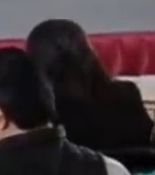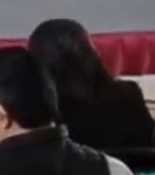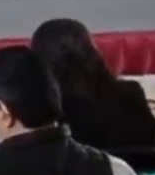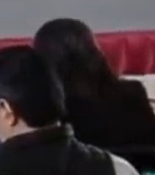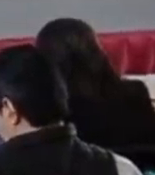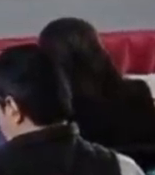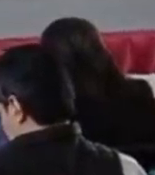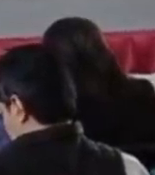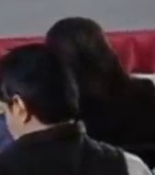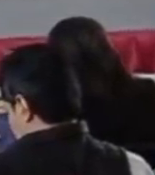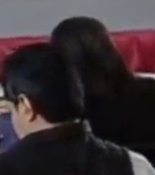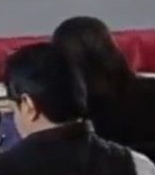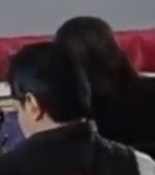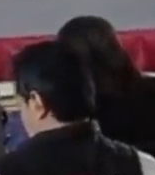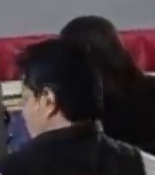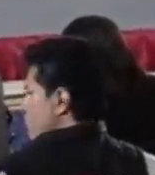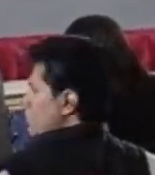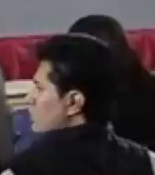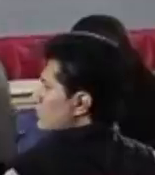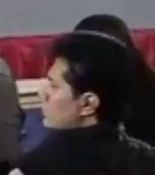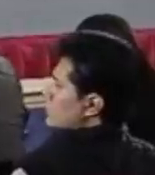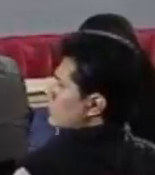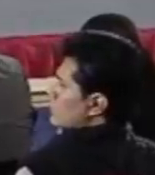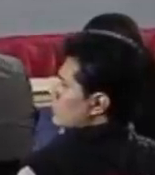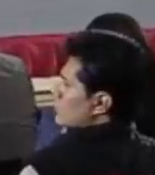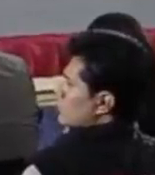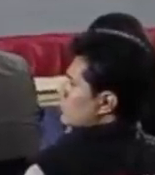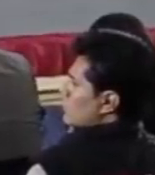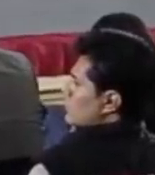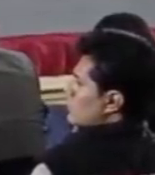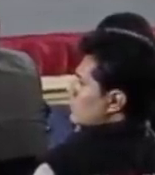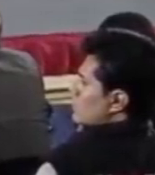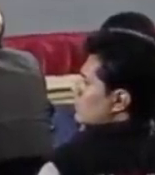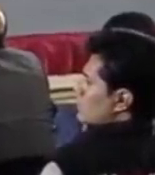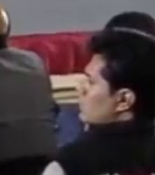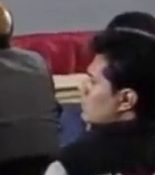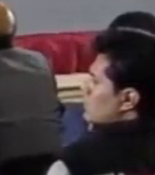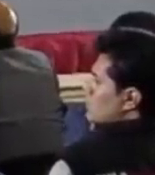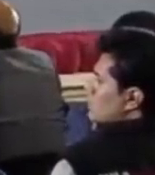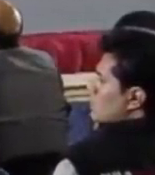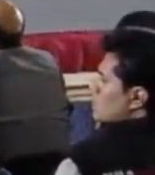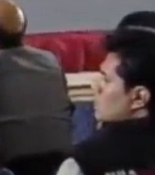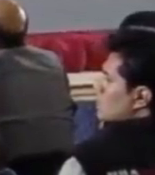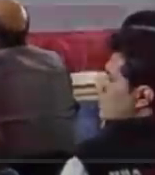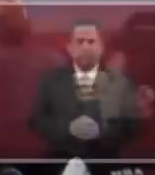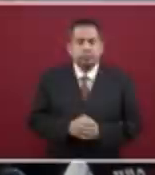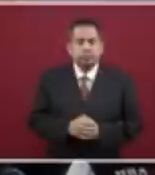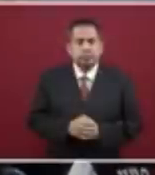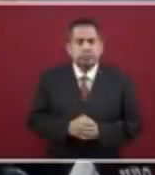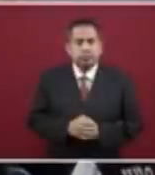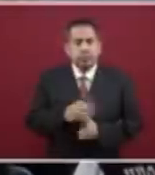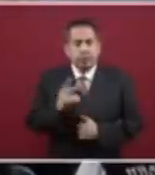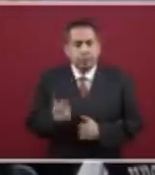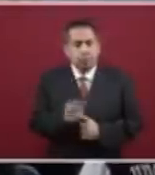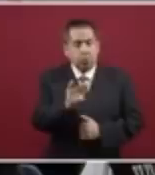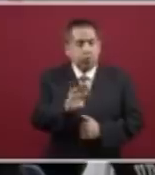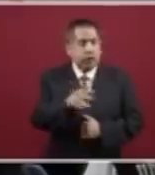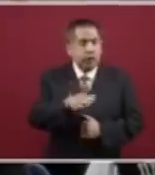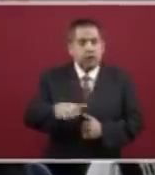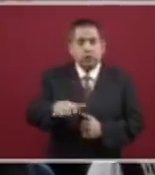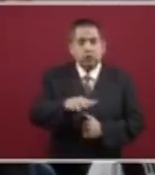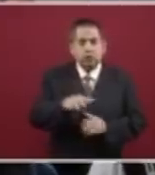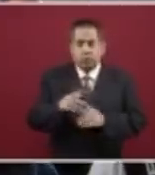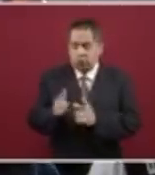Buenos días, presidente. Preguntarle sobre este anuncio que hace del rescate de los mineros, preguntarle si habrá participación de